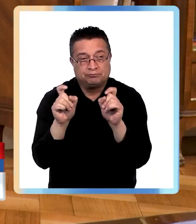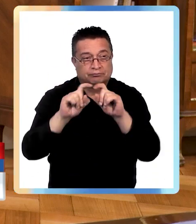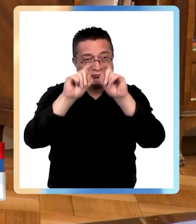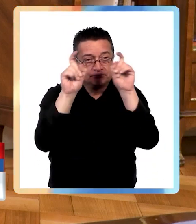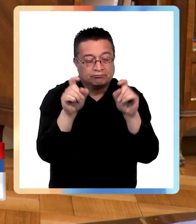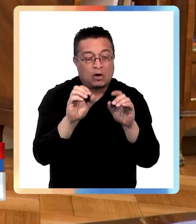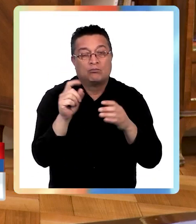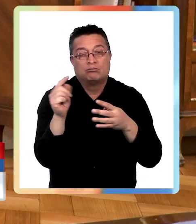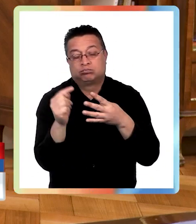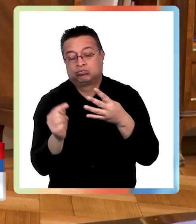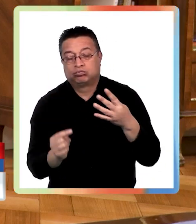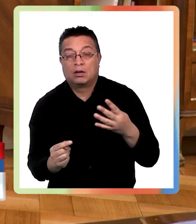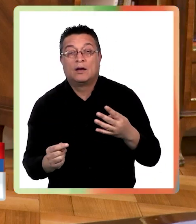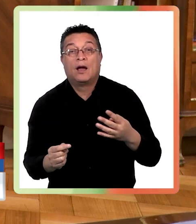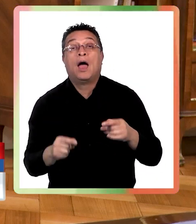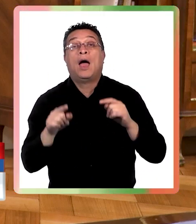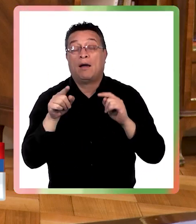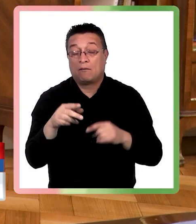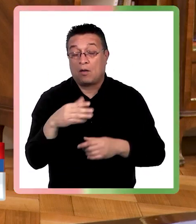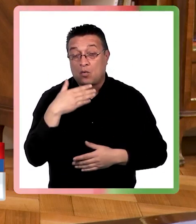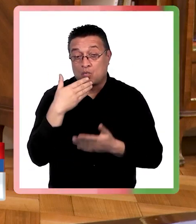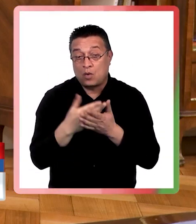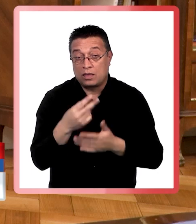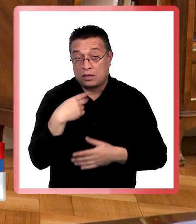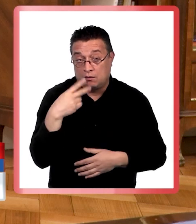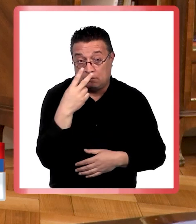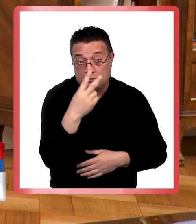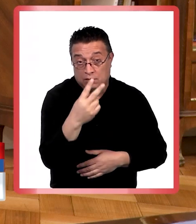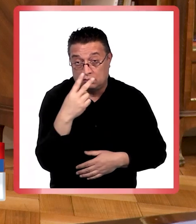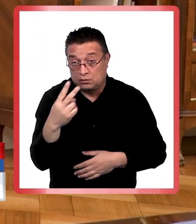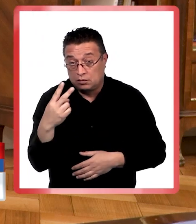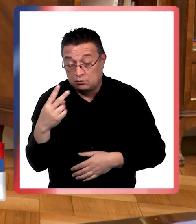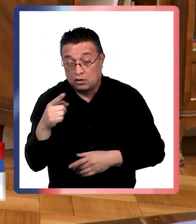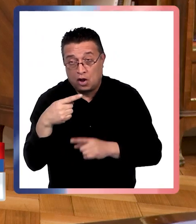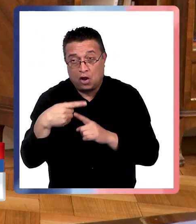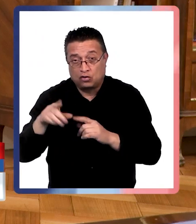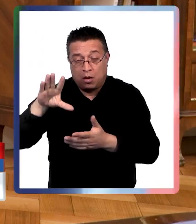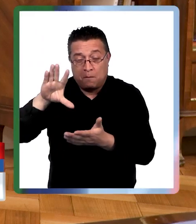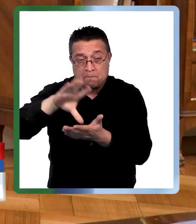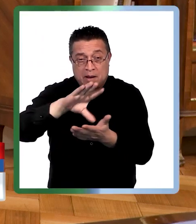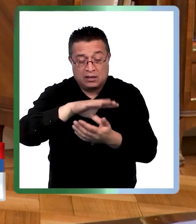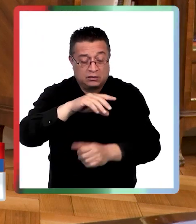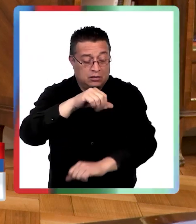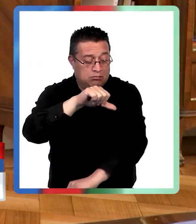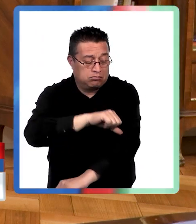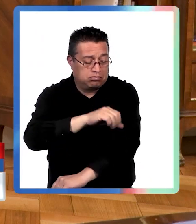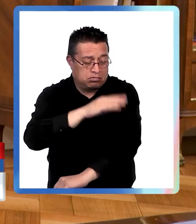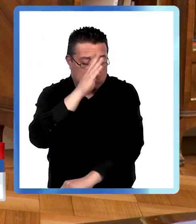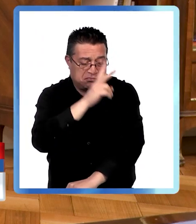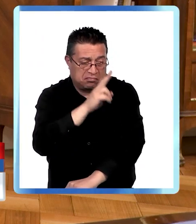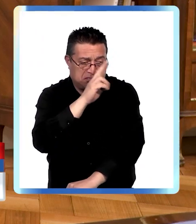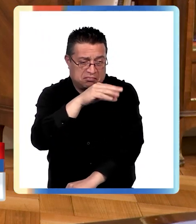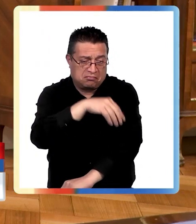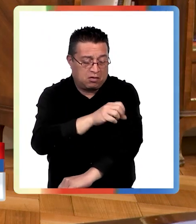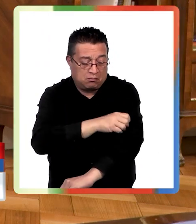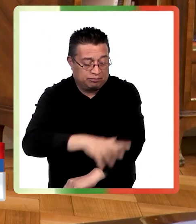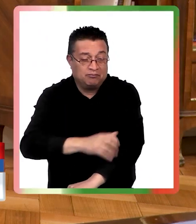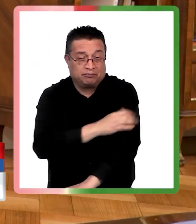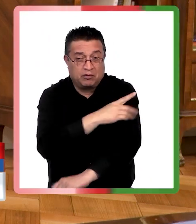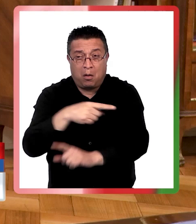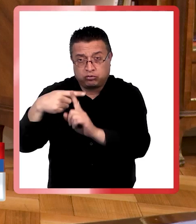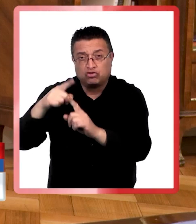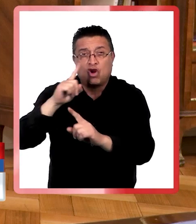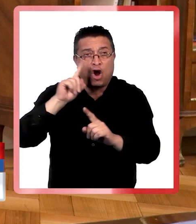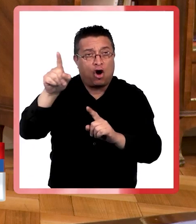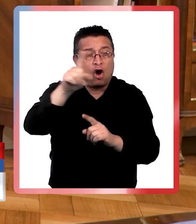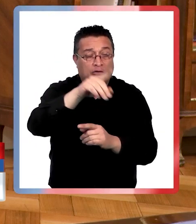ripios y de incertidumbre. Cuando uno ve las experiencias de descentralización en otros países, las que han sido exitosas, se da